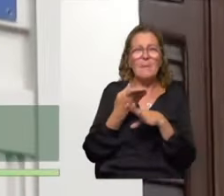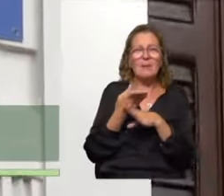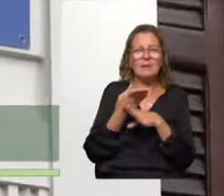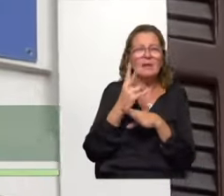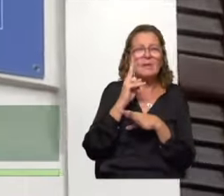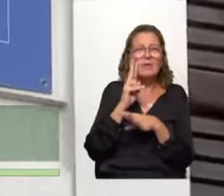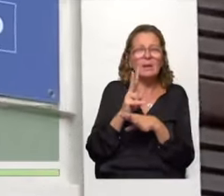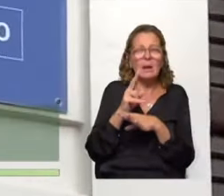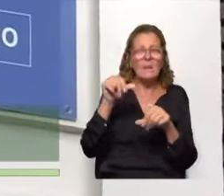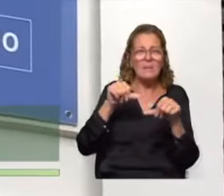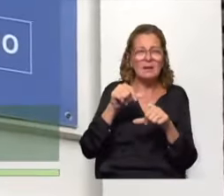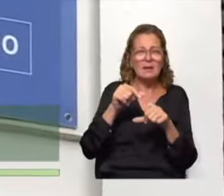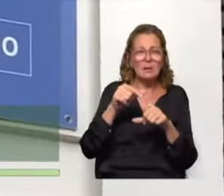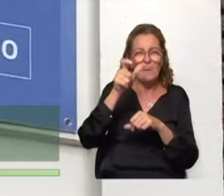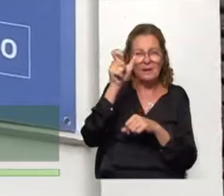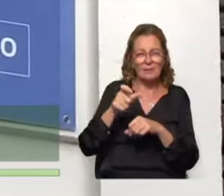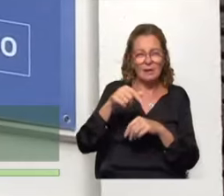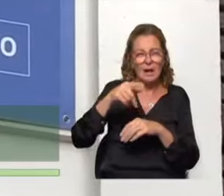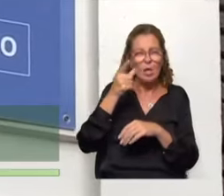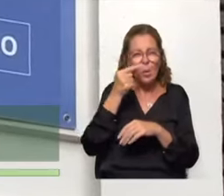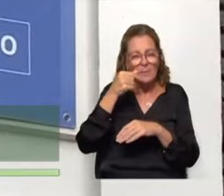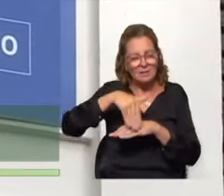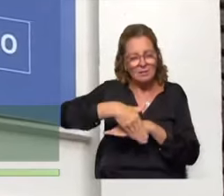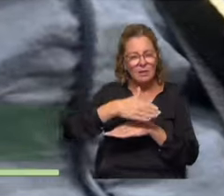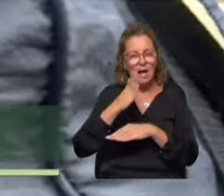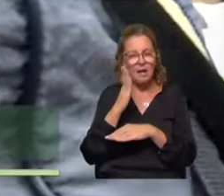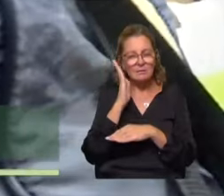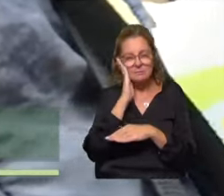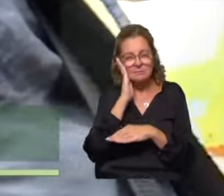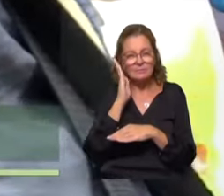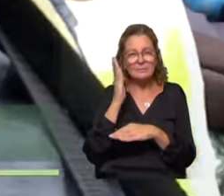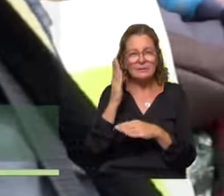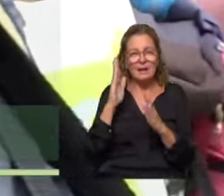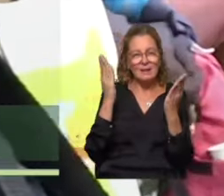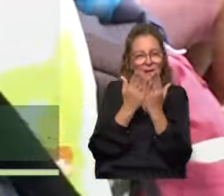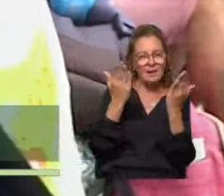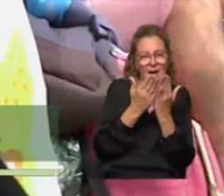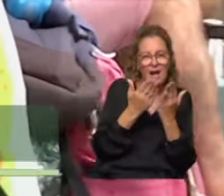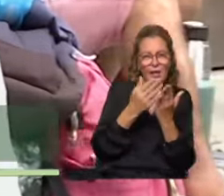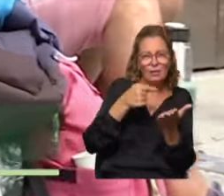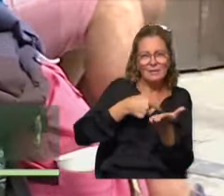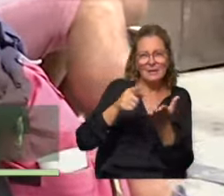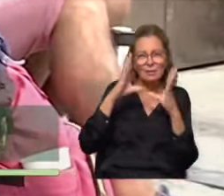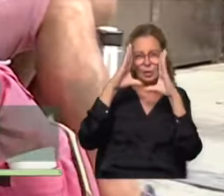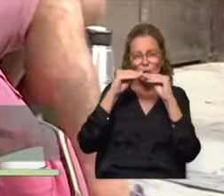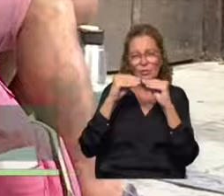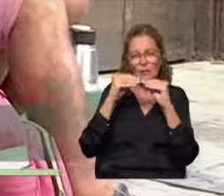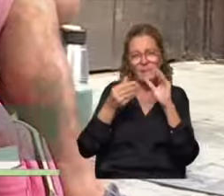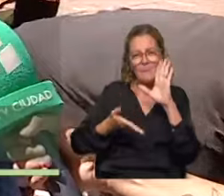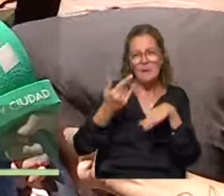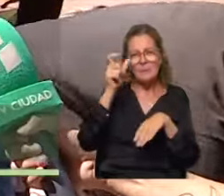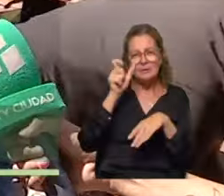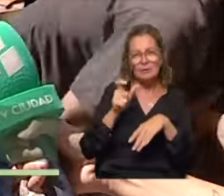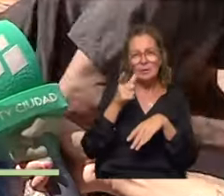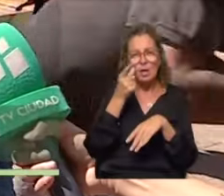vea menos gente durmiendo en la calle, que bueno, se han cerrado centros nocturnos y que hay más cantidad de gente en